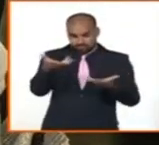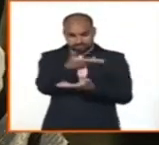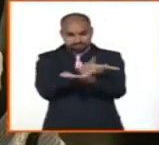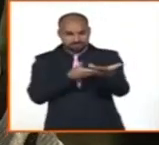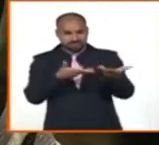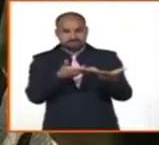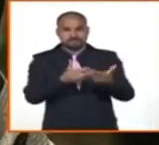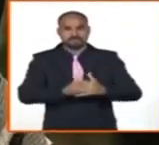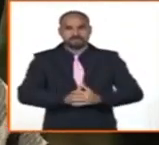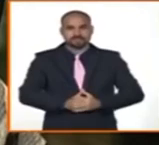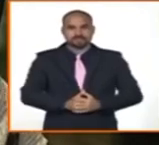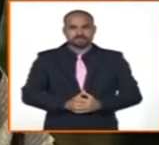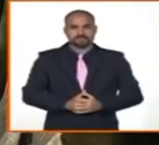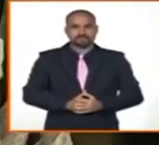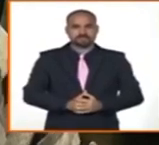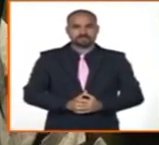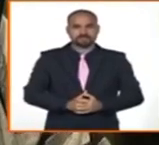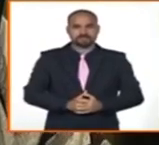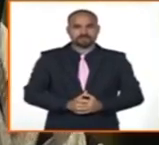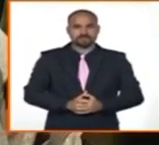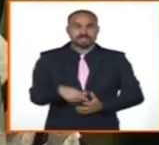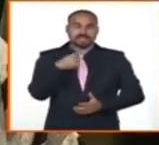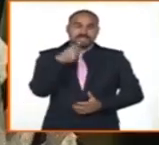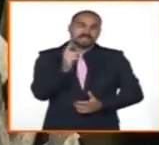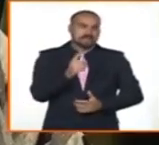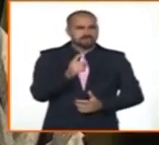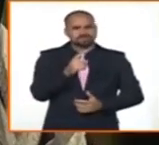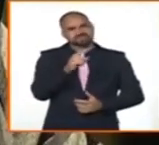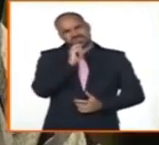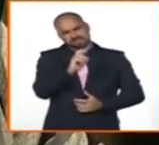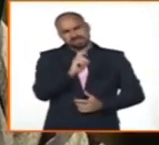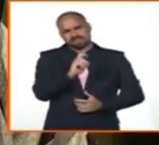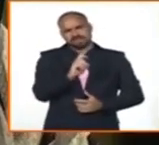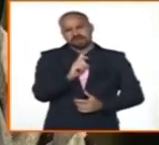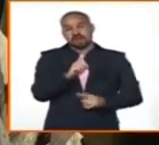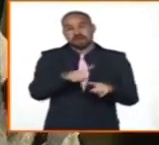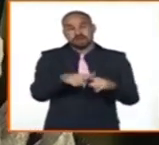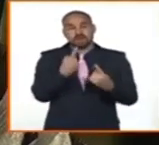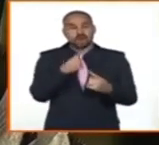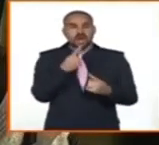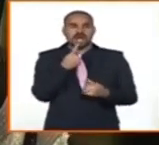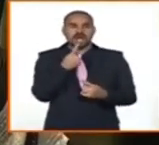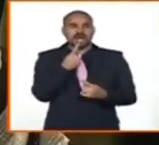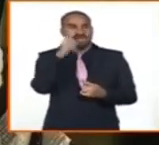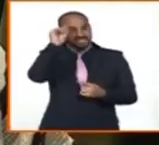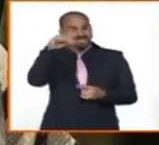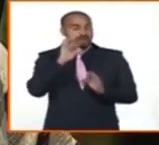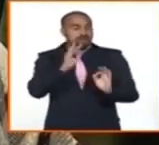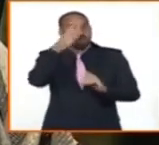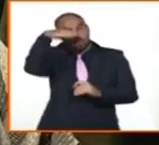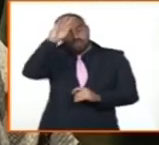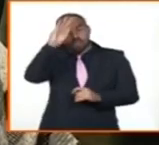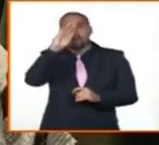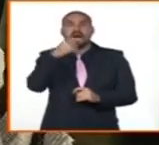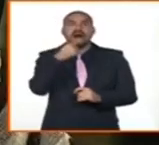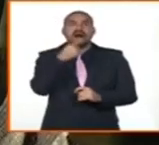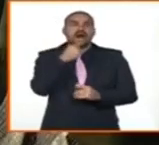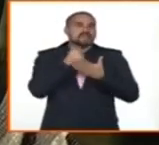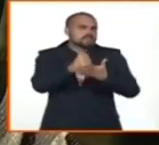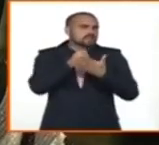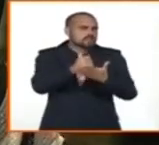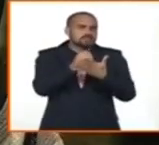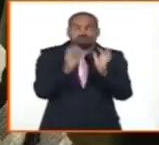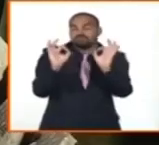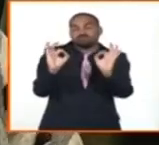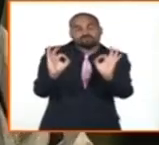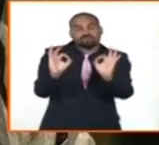quizá es un poco fuerte para mí pedirle algo más a Cuba con todo lo que Cuba hace, pero realmente